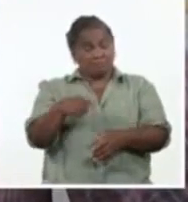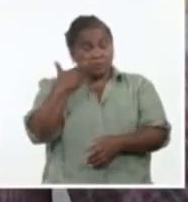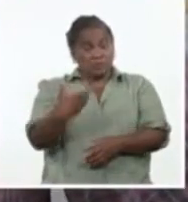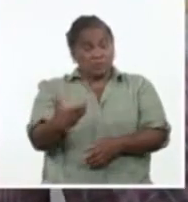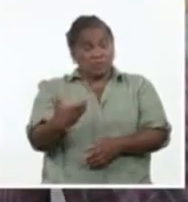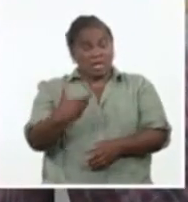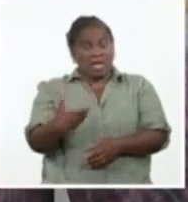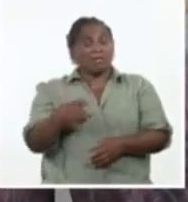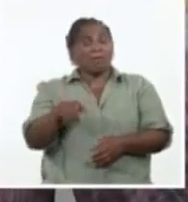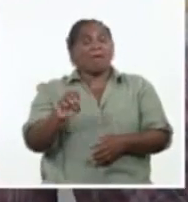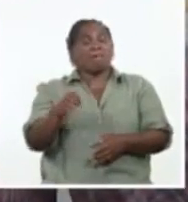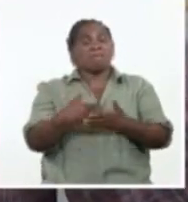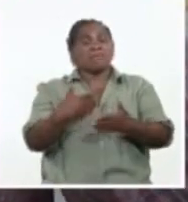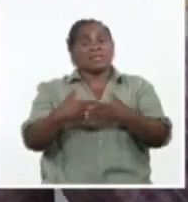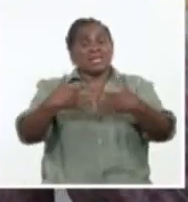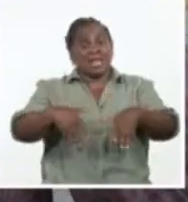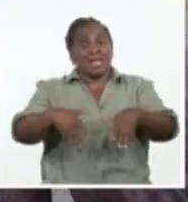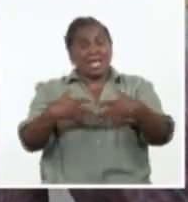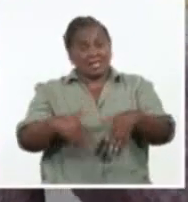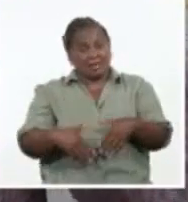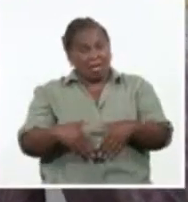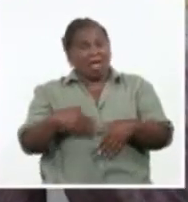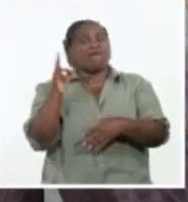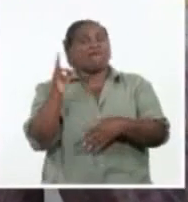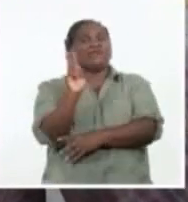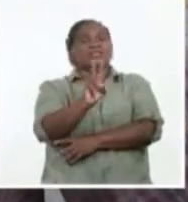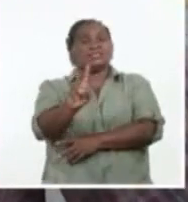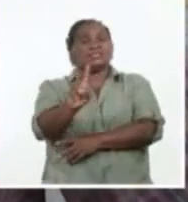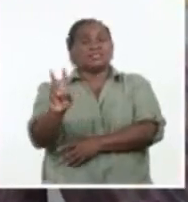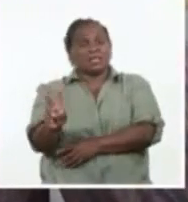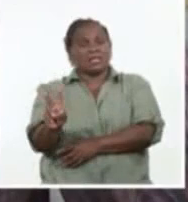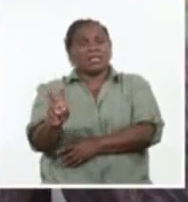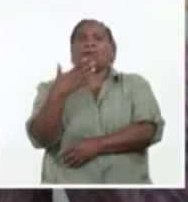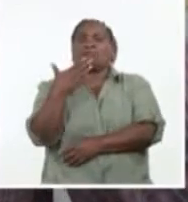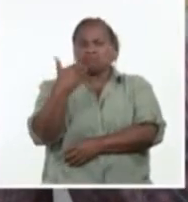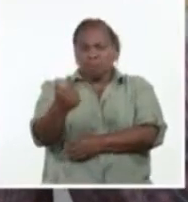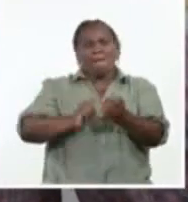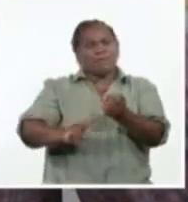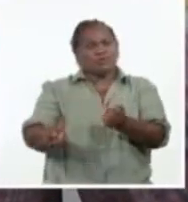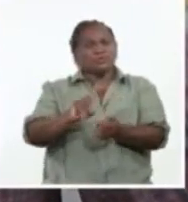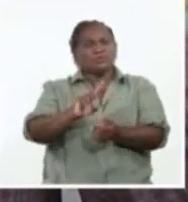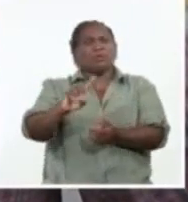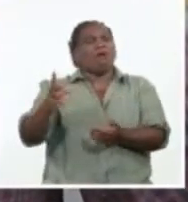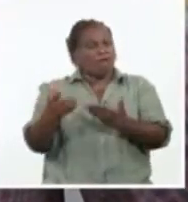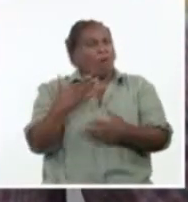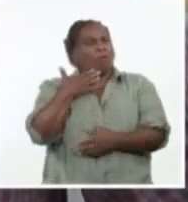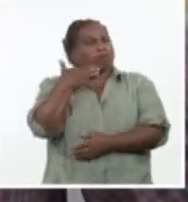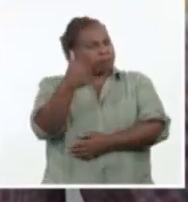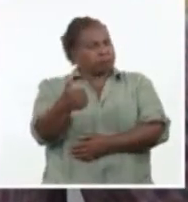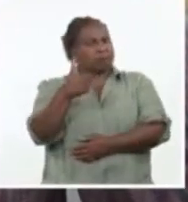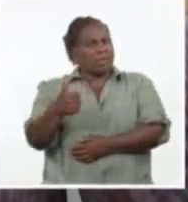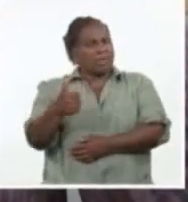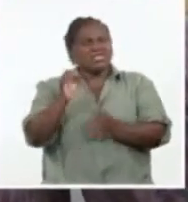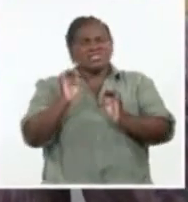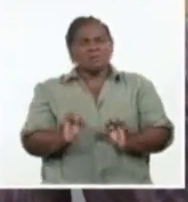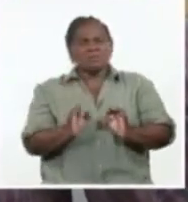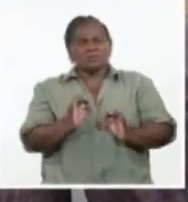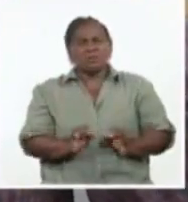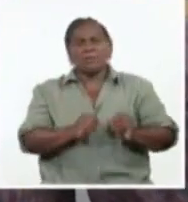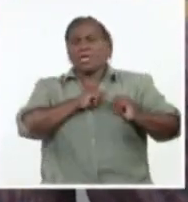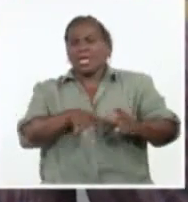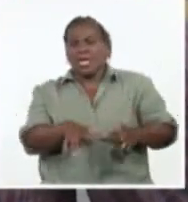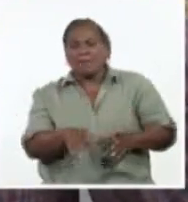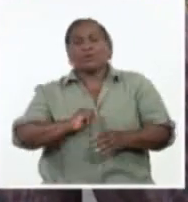como para la termoeléctrica. Estamos haciendo ese recorrido. En realidad, muy buena impresión. La provincia de Cienfuegos siempre ha sido ejemplo en los temas energéticos,